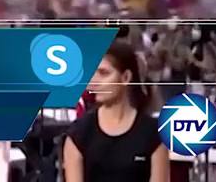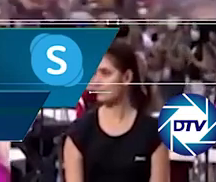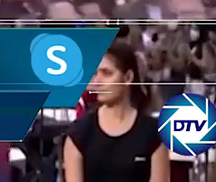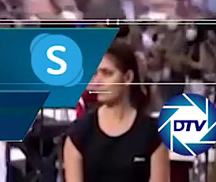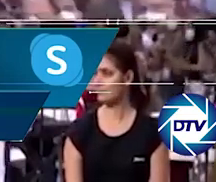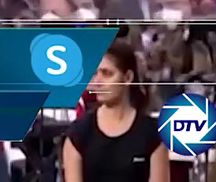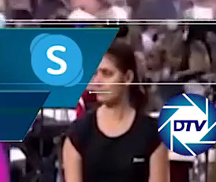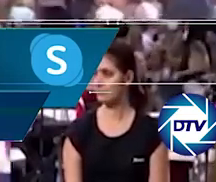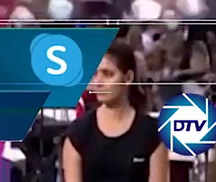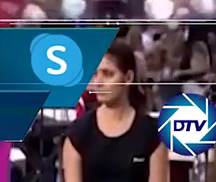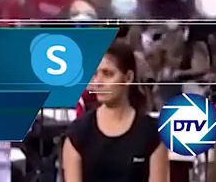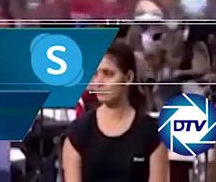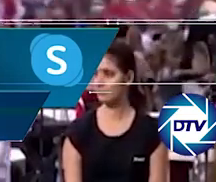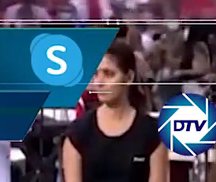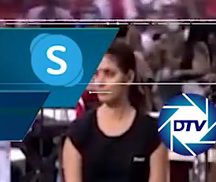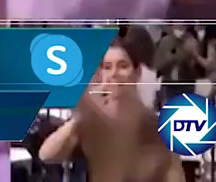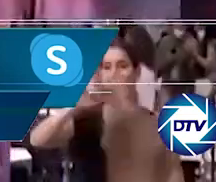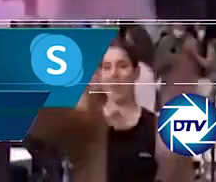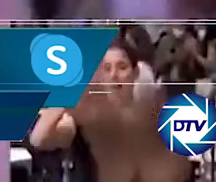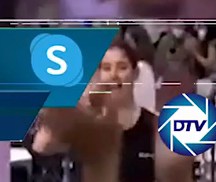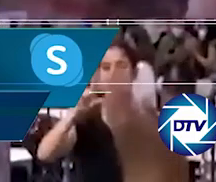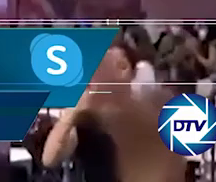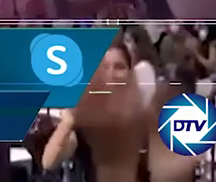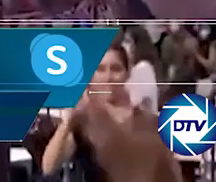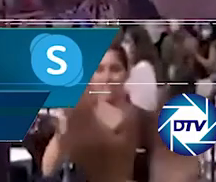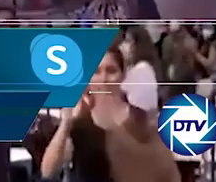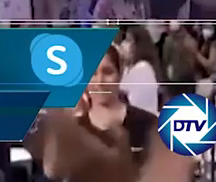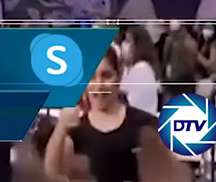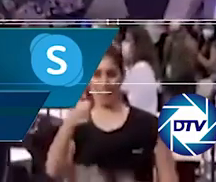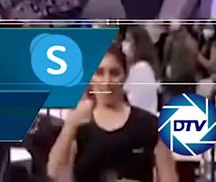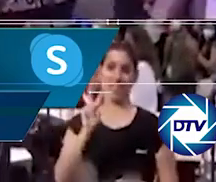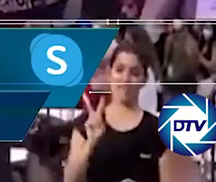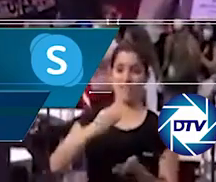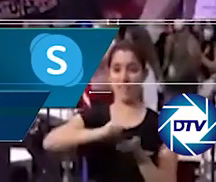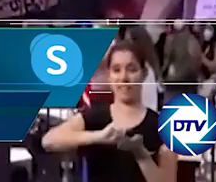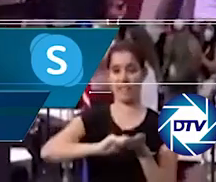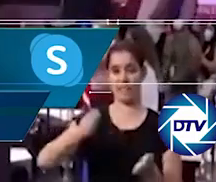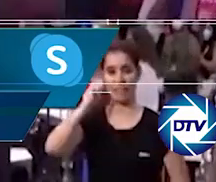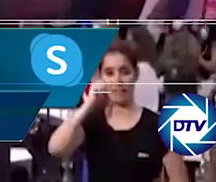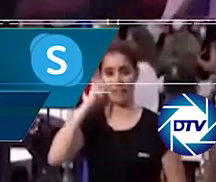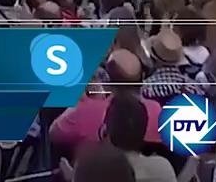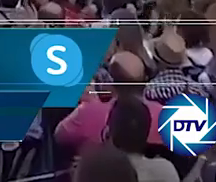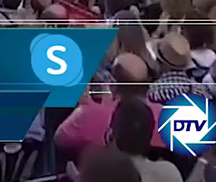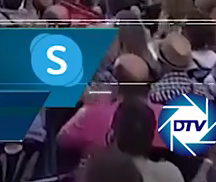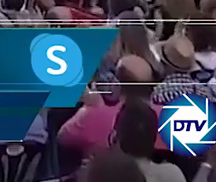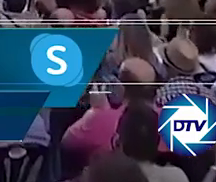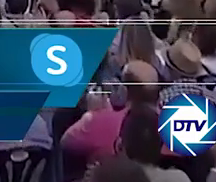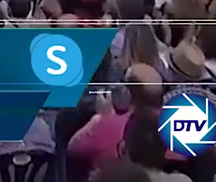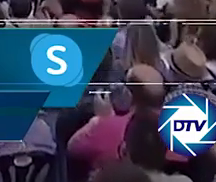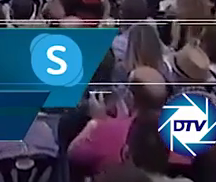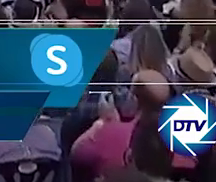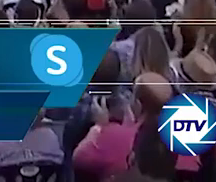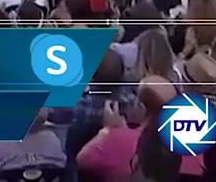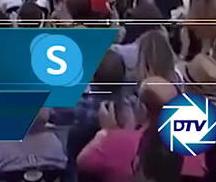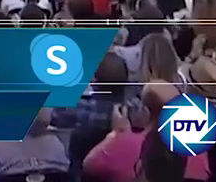Bildu, y luego pues pacta con ellos. Entonces, bueno, yo creo que no tiene ningún, vamos, tiene la importancia que tiene el hecho de que una vez más lo vuelve a